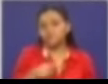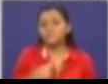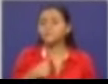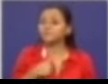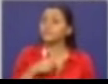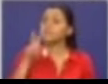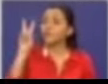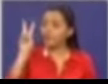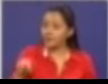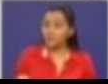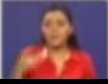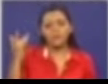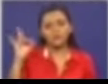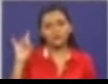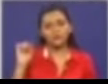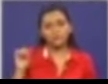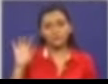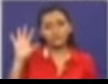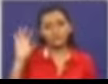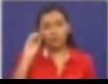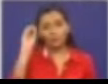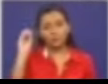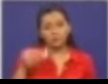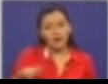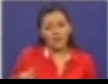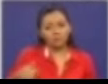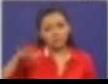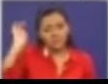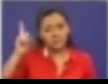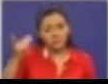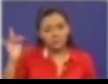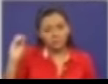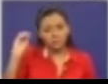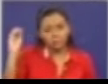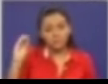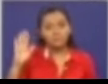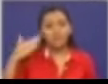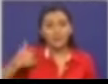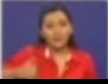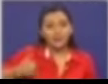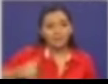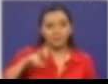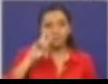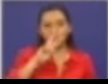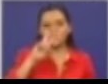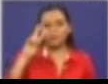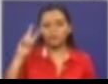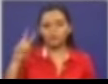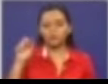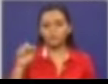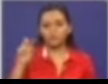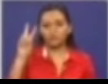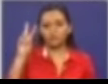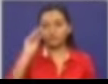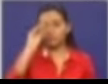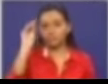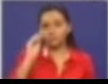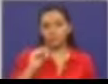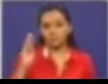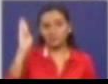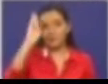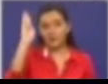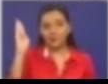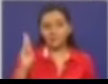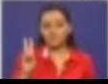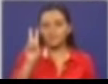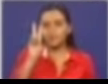tiene 18.5% de gasto corriente. Argentina, 22.2%. Brasil,